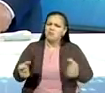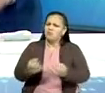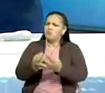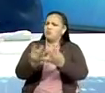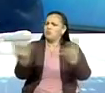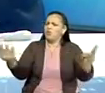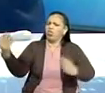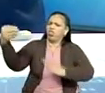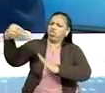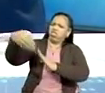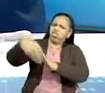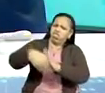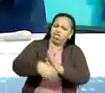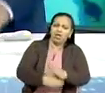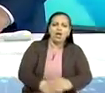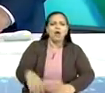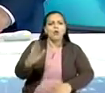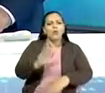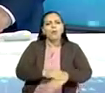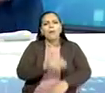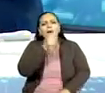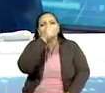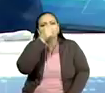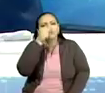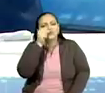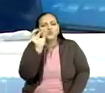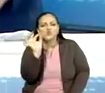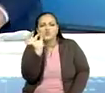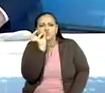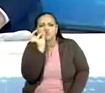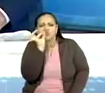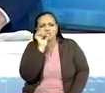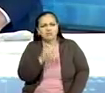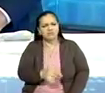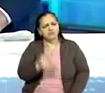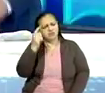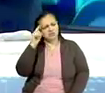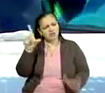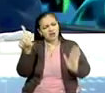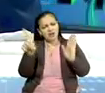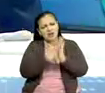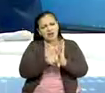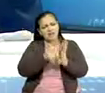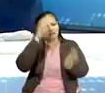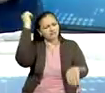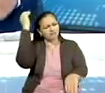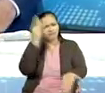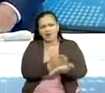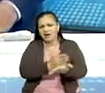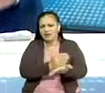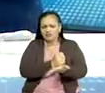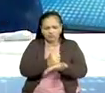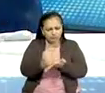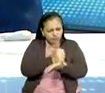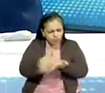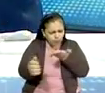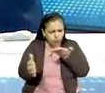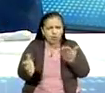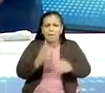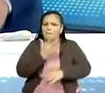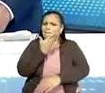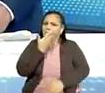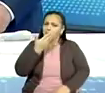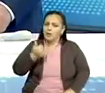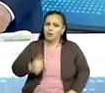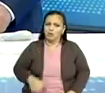Ojalá a alguien se le ocurra suspenderla definitivamente, a ver si de alguna manera podemos recuperar a nuestros